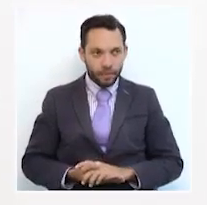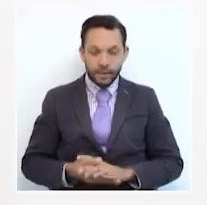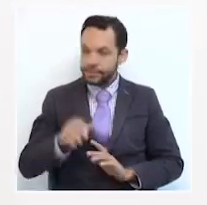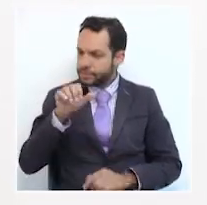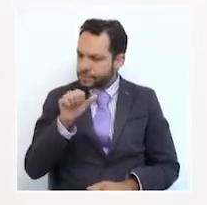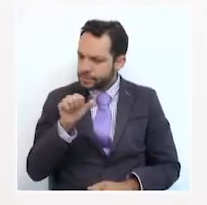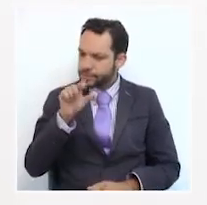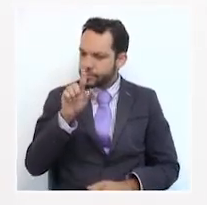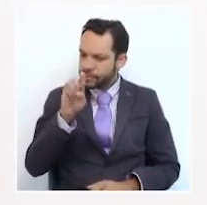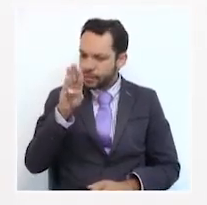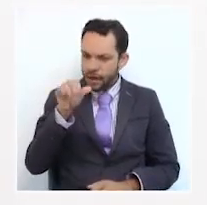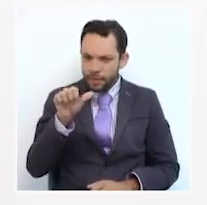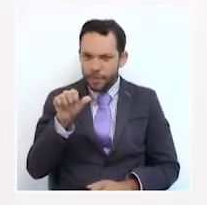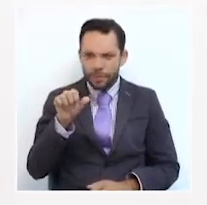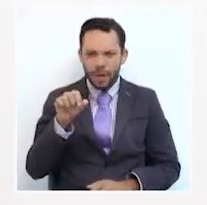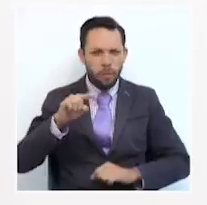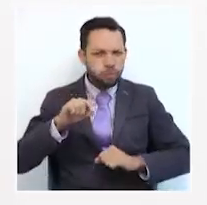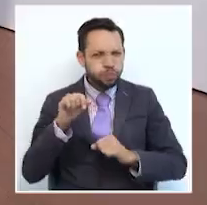bogotá